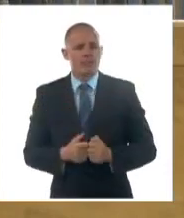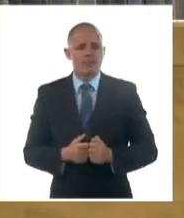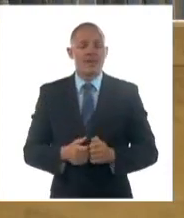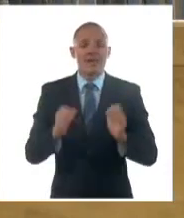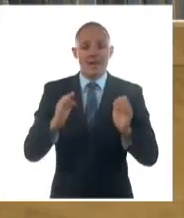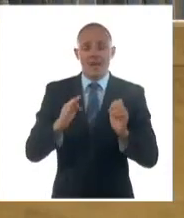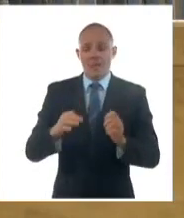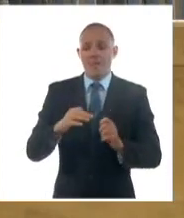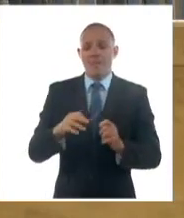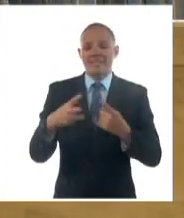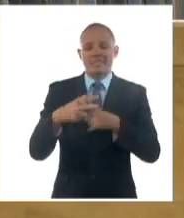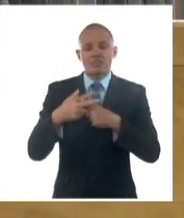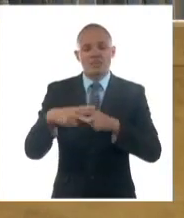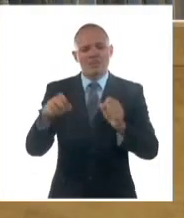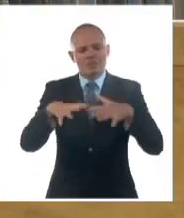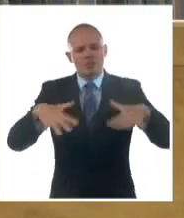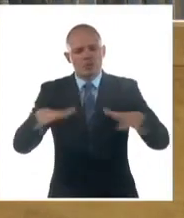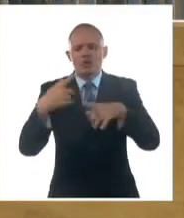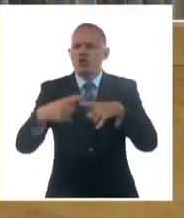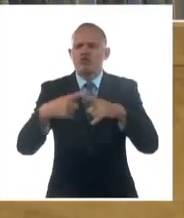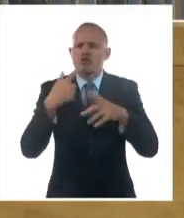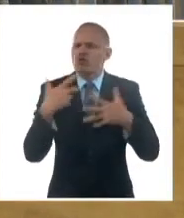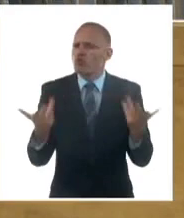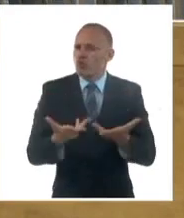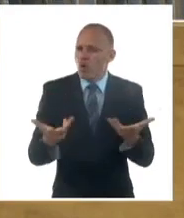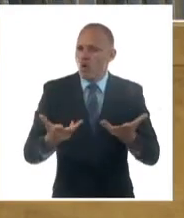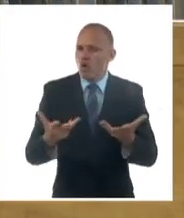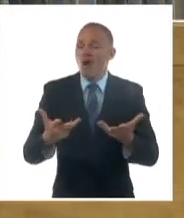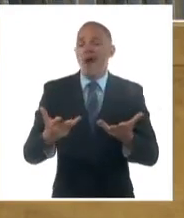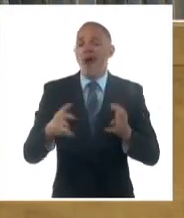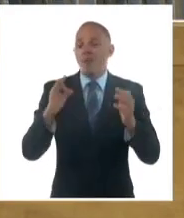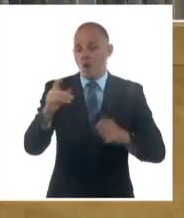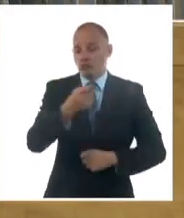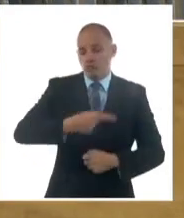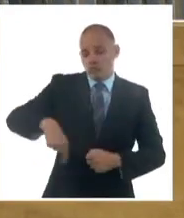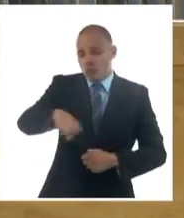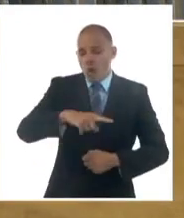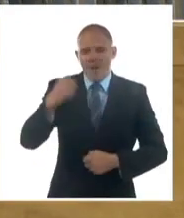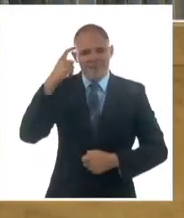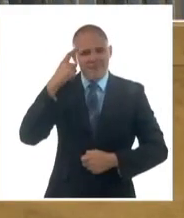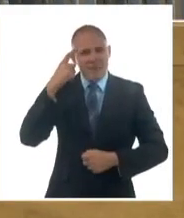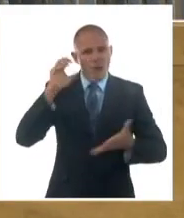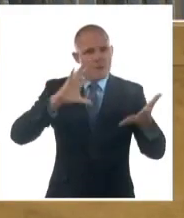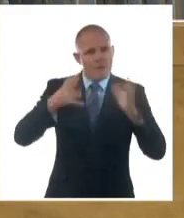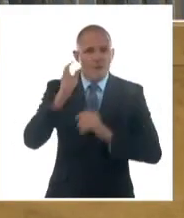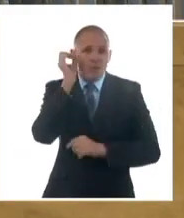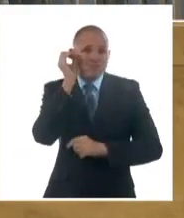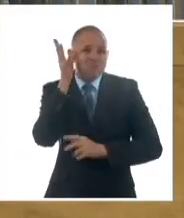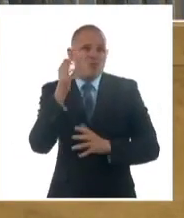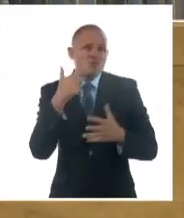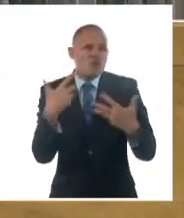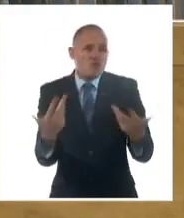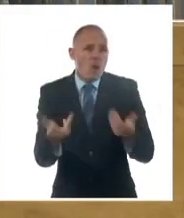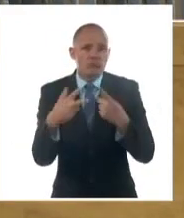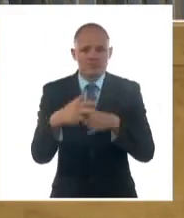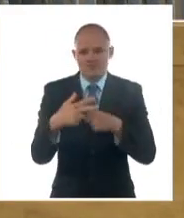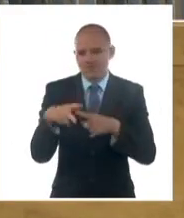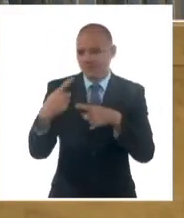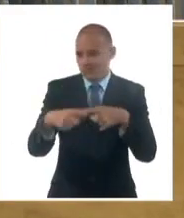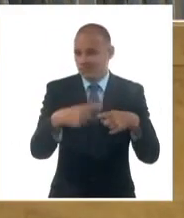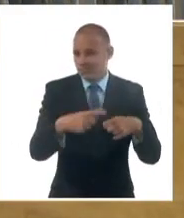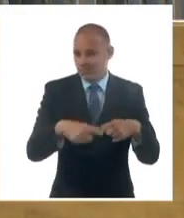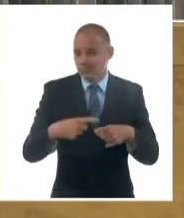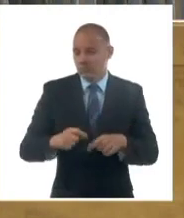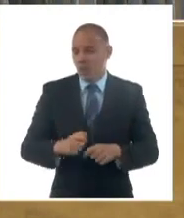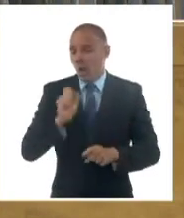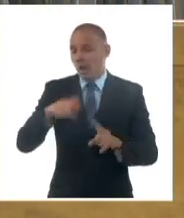nosotros seremos capaces de salir adelante haciendo cosas diferentes, buscando soluciones diferentes, enfrentando